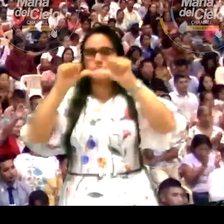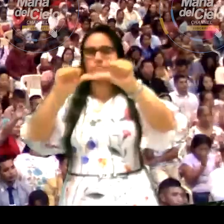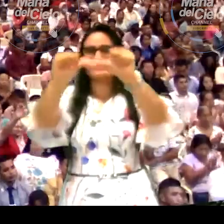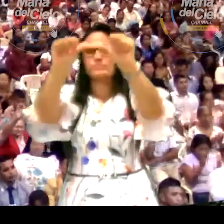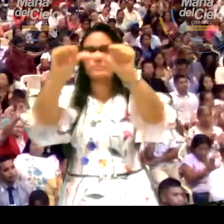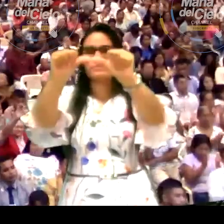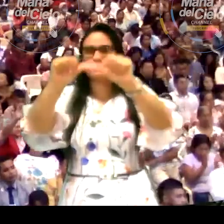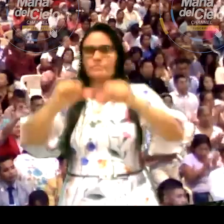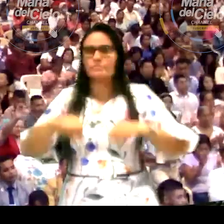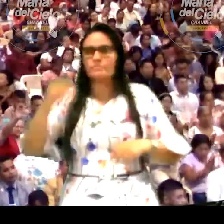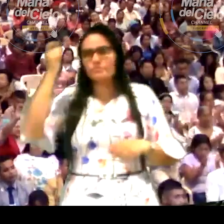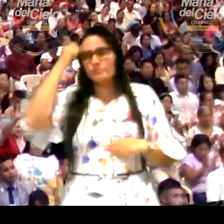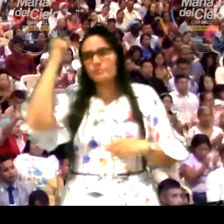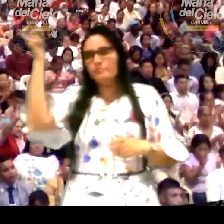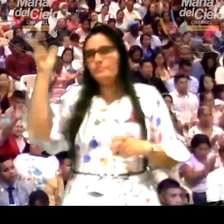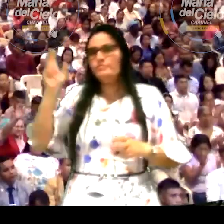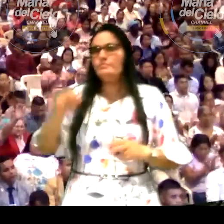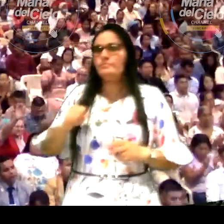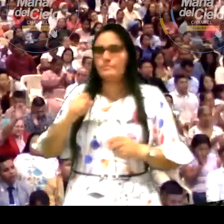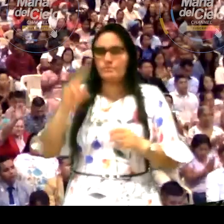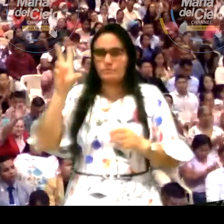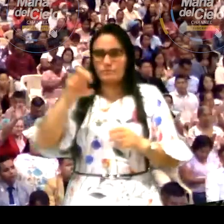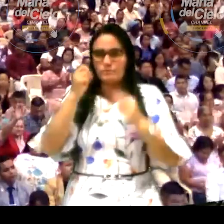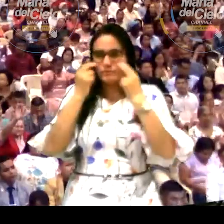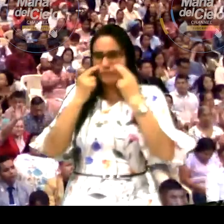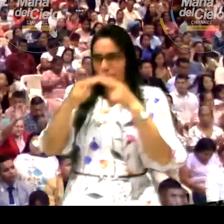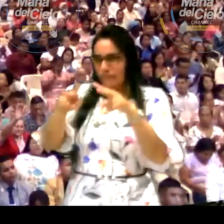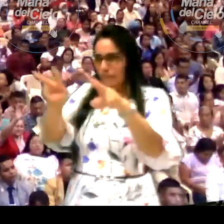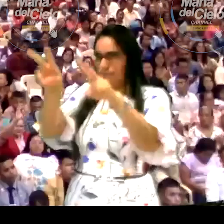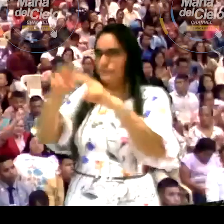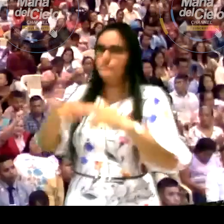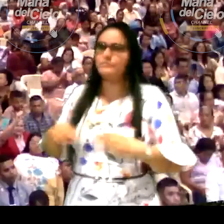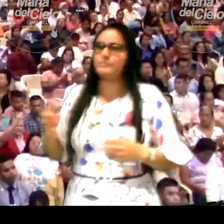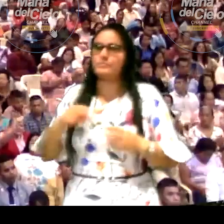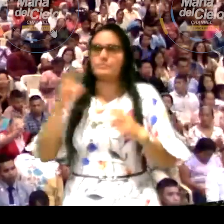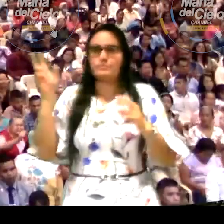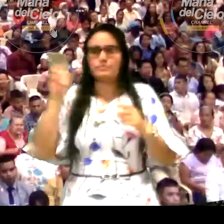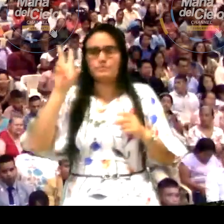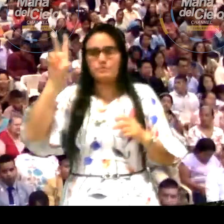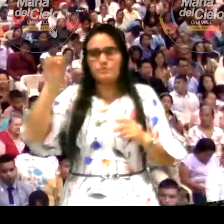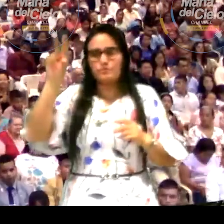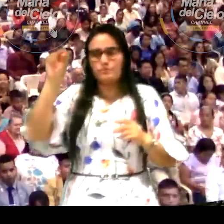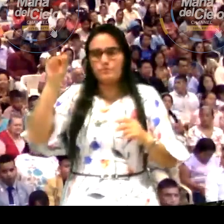No lo pierdas de vista. No lo cambies por nada.